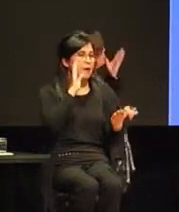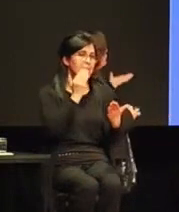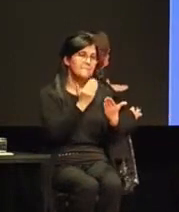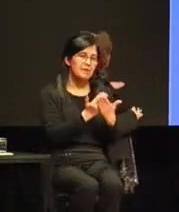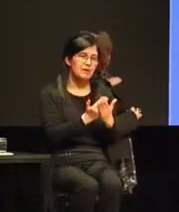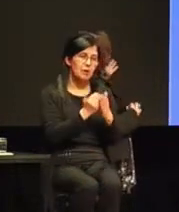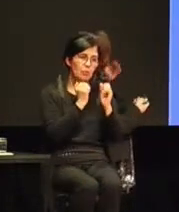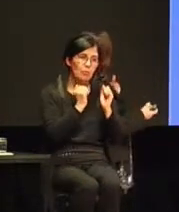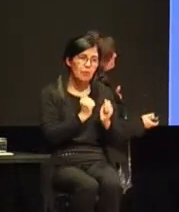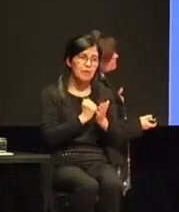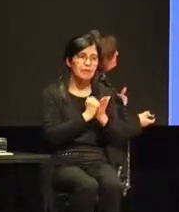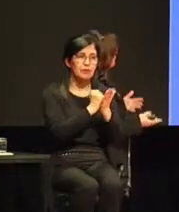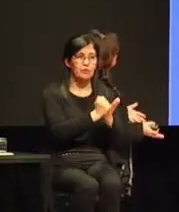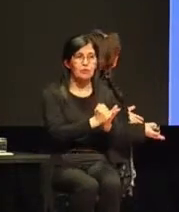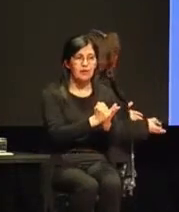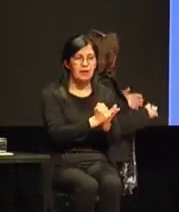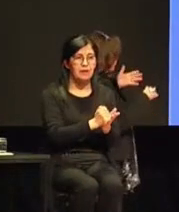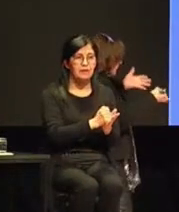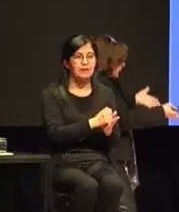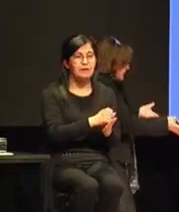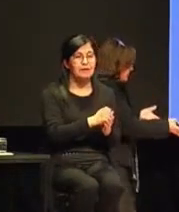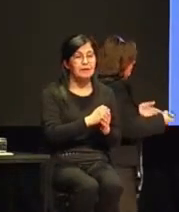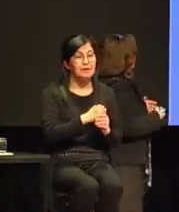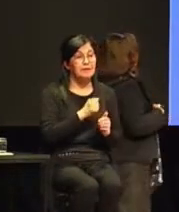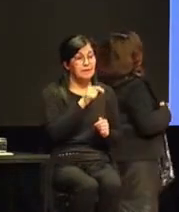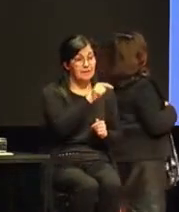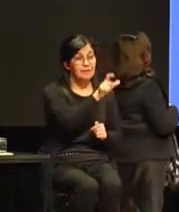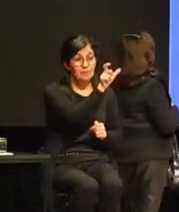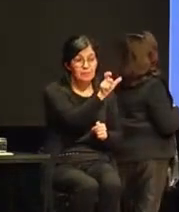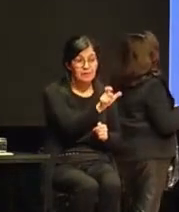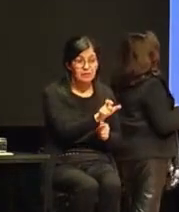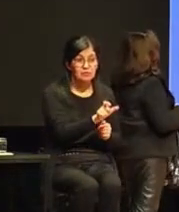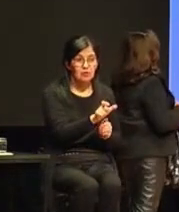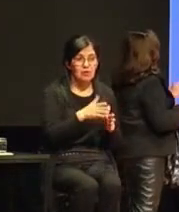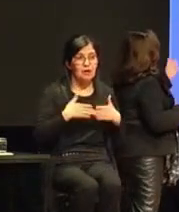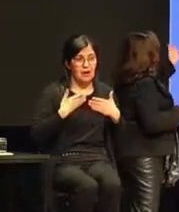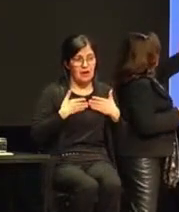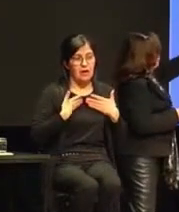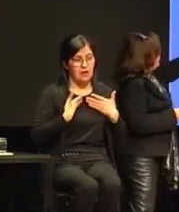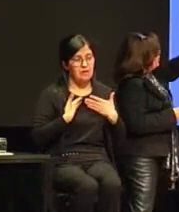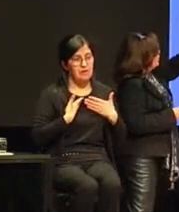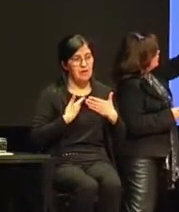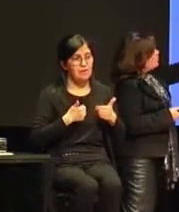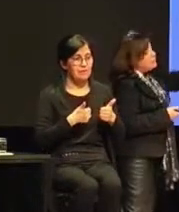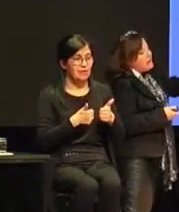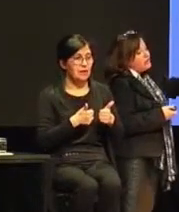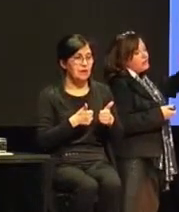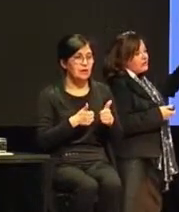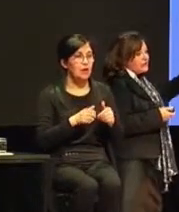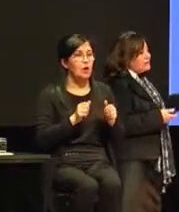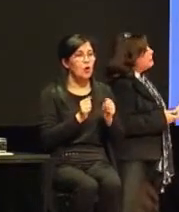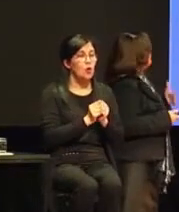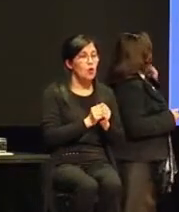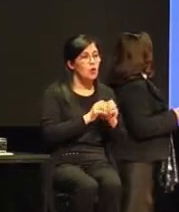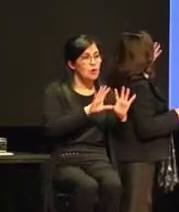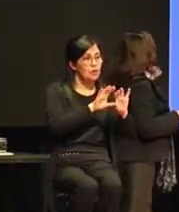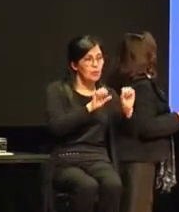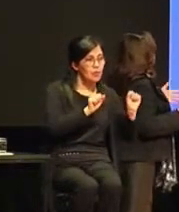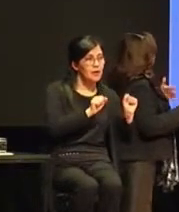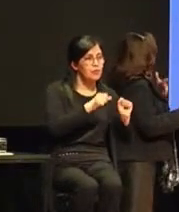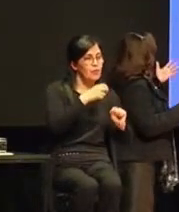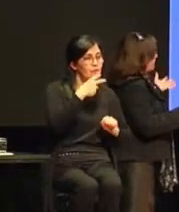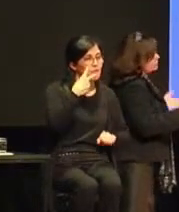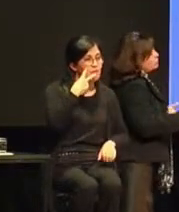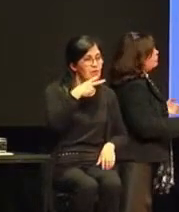alcanzar el mayor beneficio posible deseado de ese paciente que tengo a cargo, de acuerdo a los valores de este